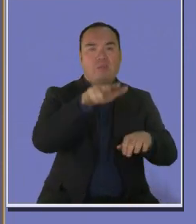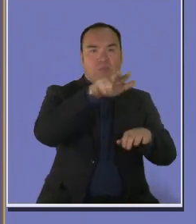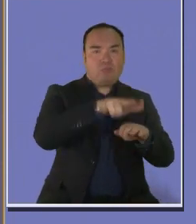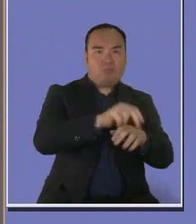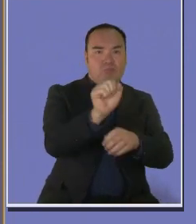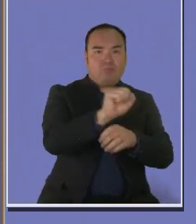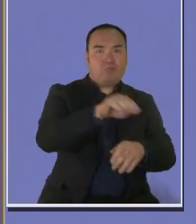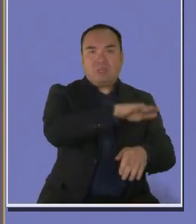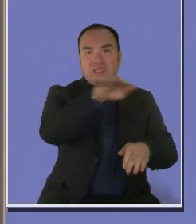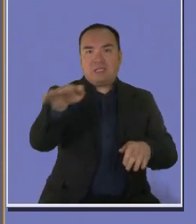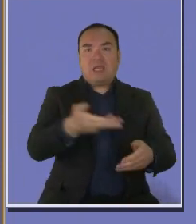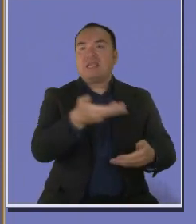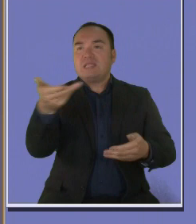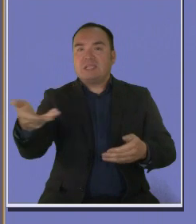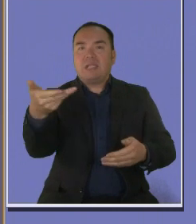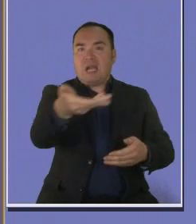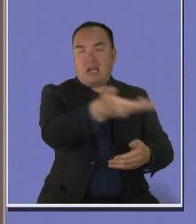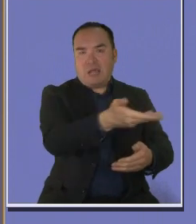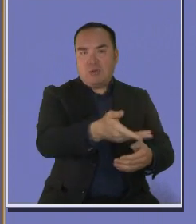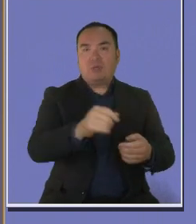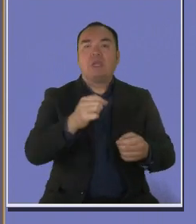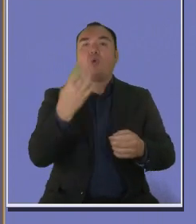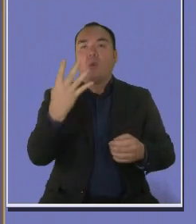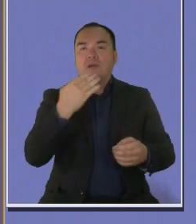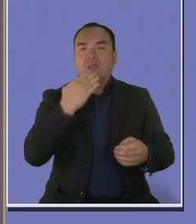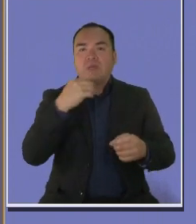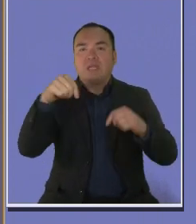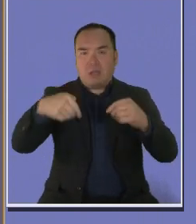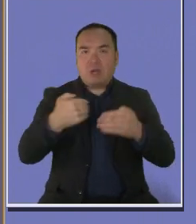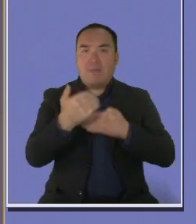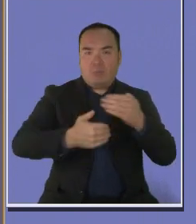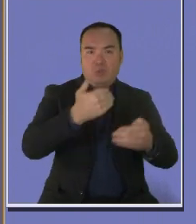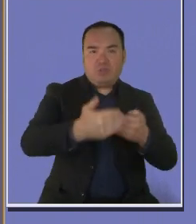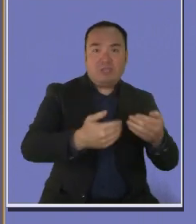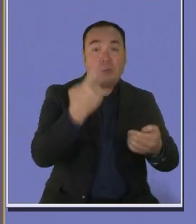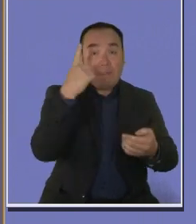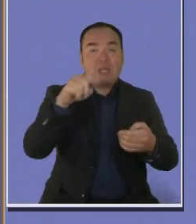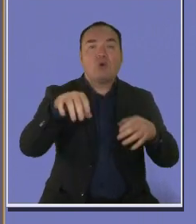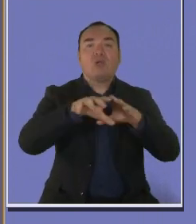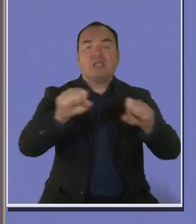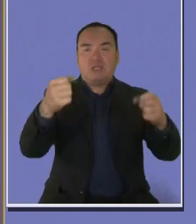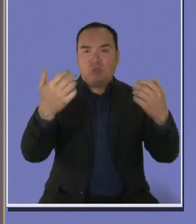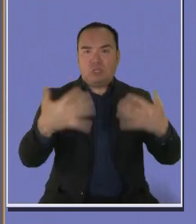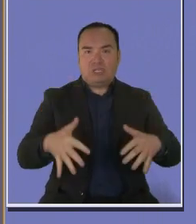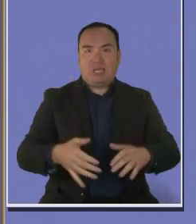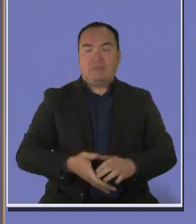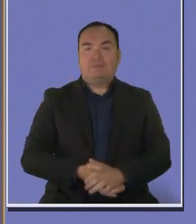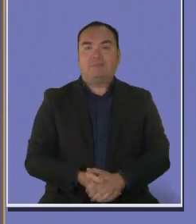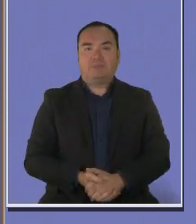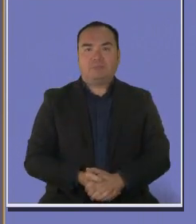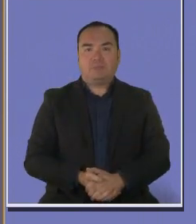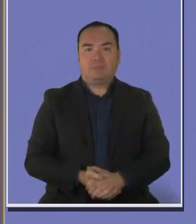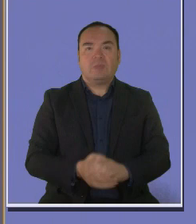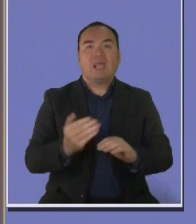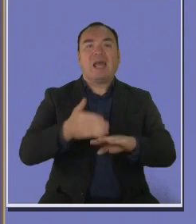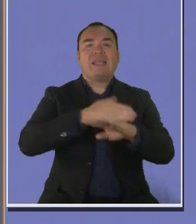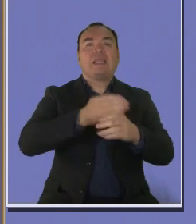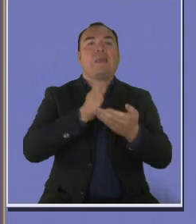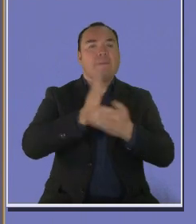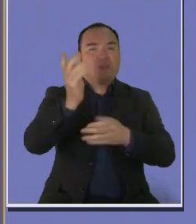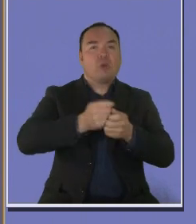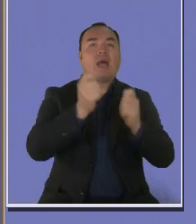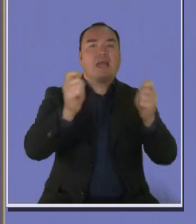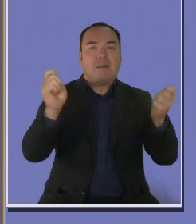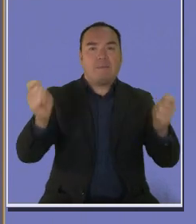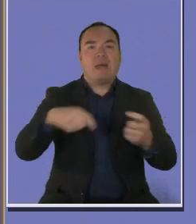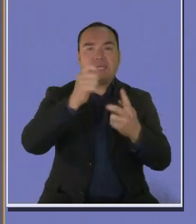4 traslados que estaban en proceso a esa hora, que ya están realizados también. Desde el inicio de la campaña invierno